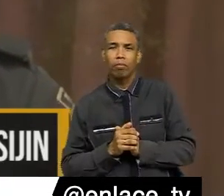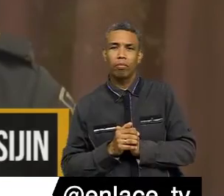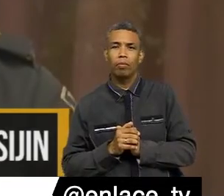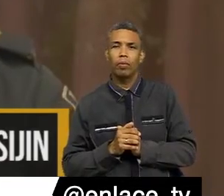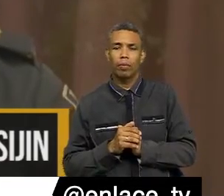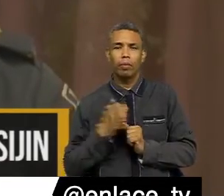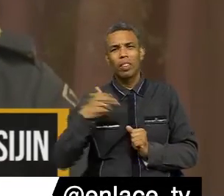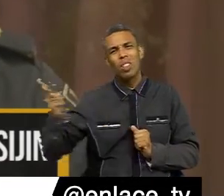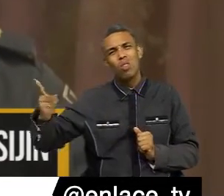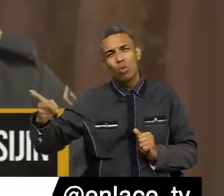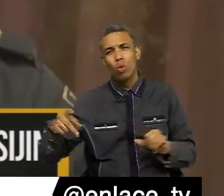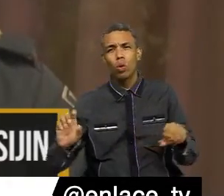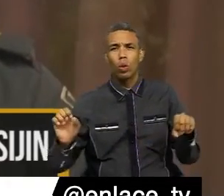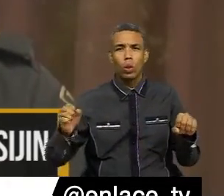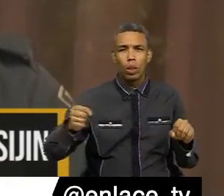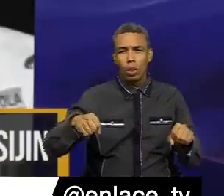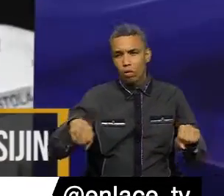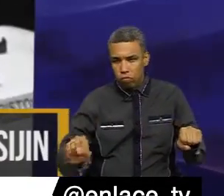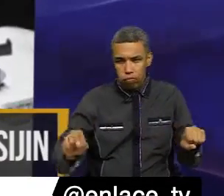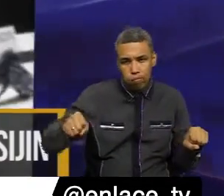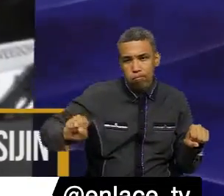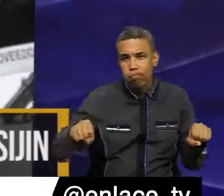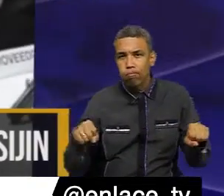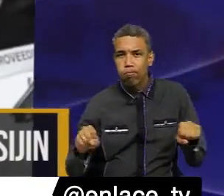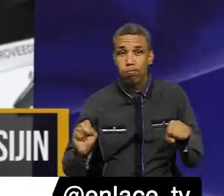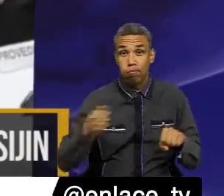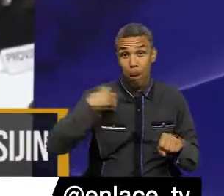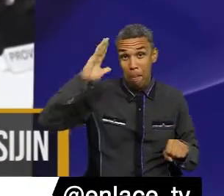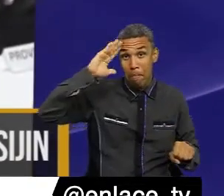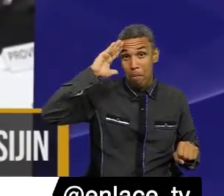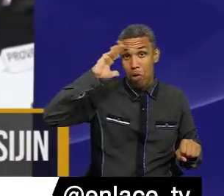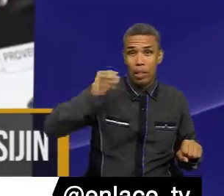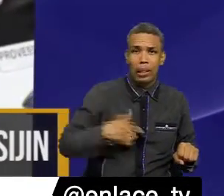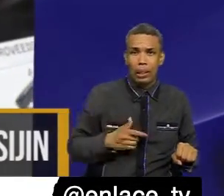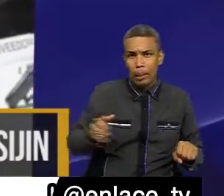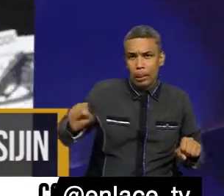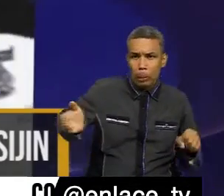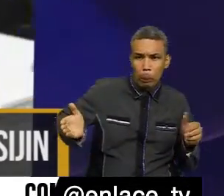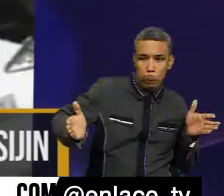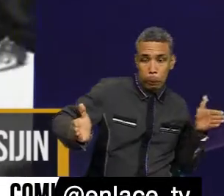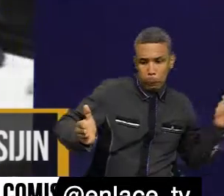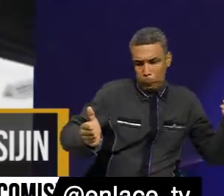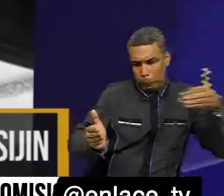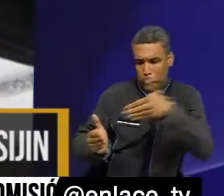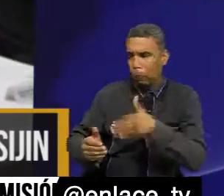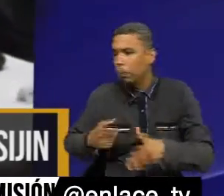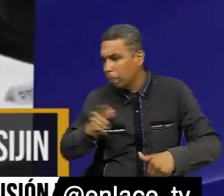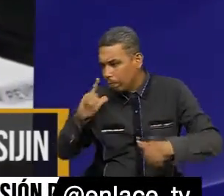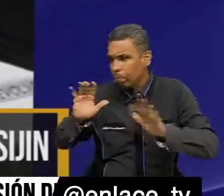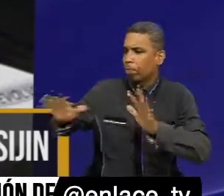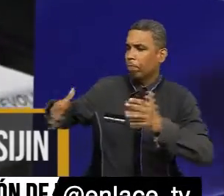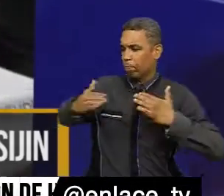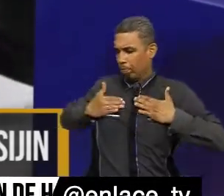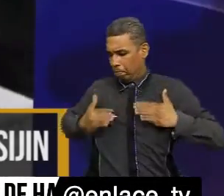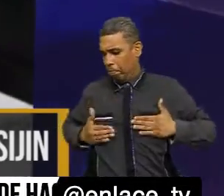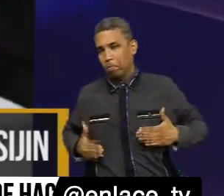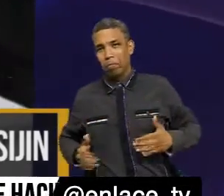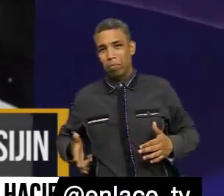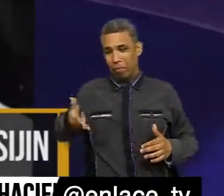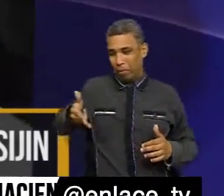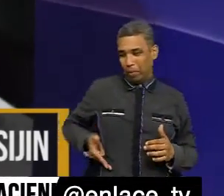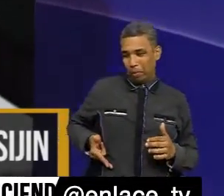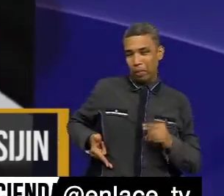motocicleta, estas personas fueron interceptadas por la Policía Nacional. En su poder se les halló dos armas de fuego, un